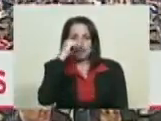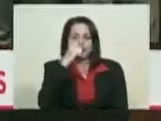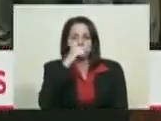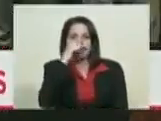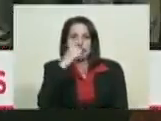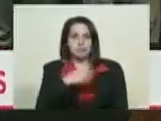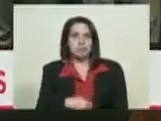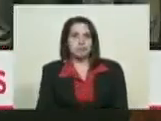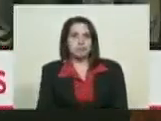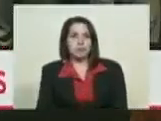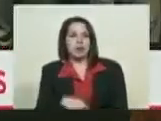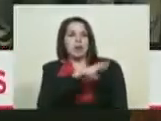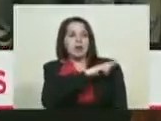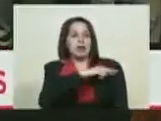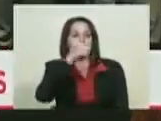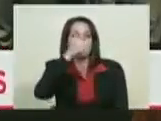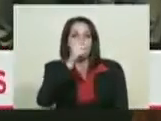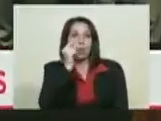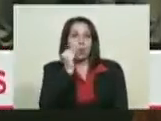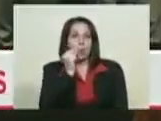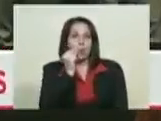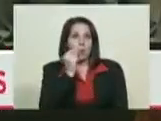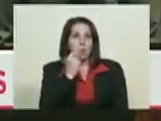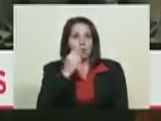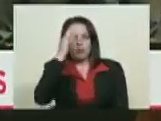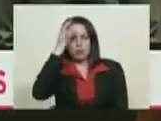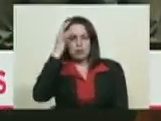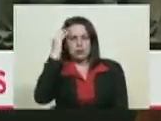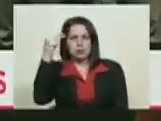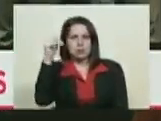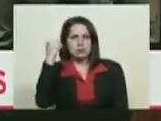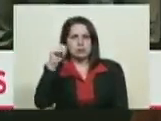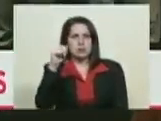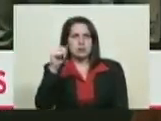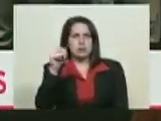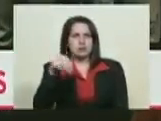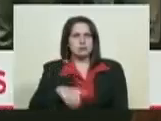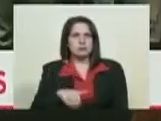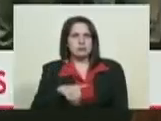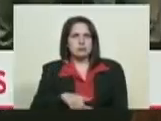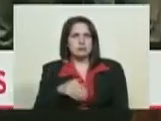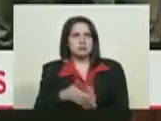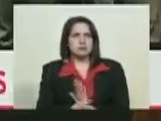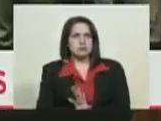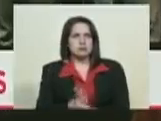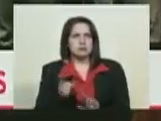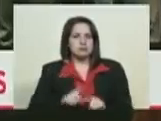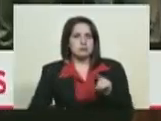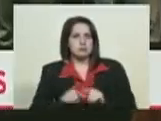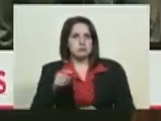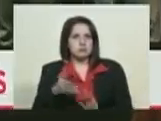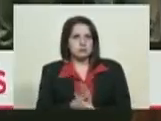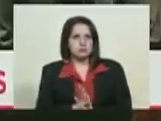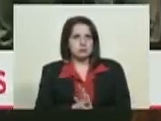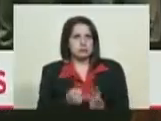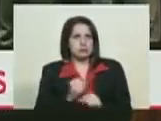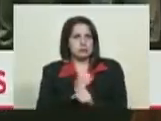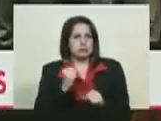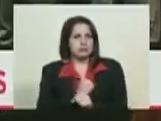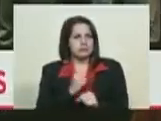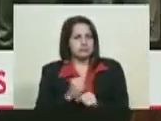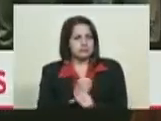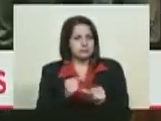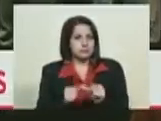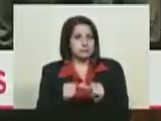al rector. Un Consejo Nacional Electoral ejemplar que debe continuar allí trabajando